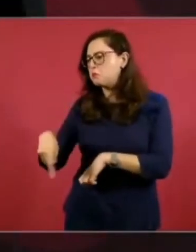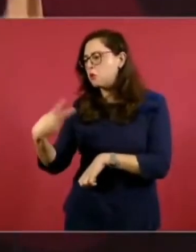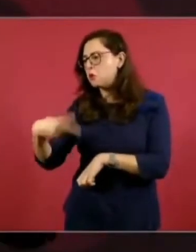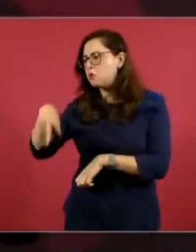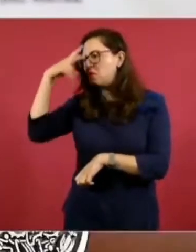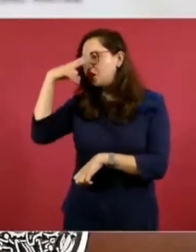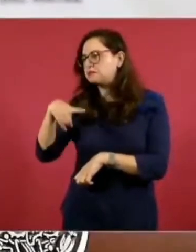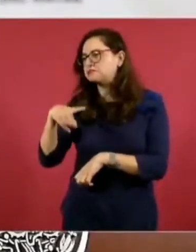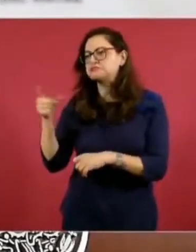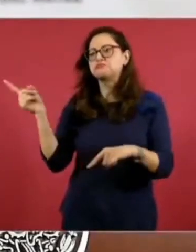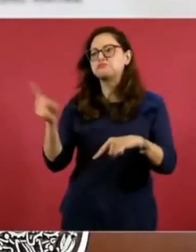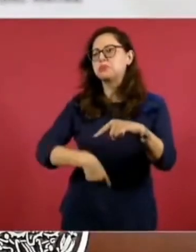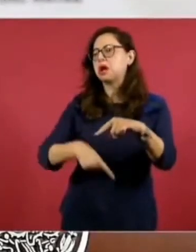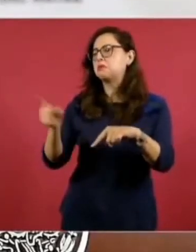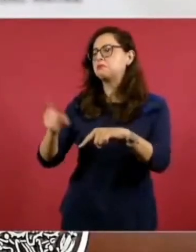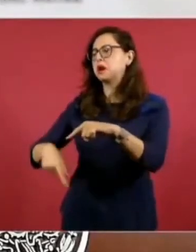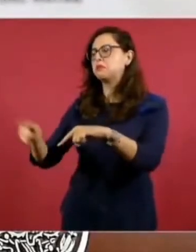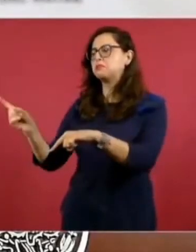como nunca